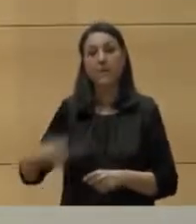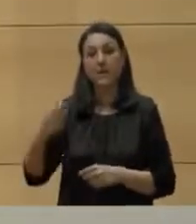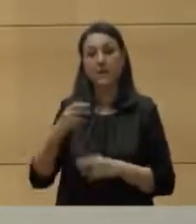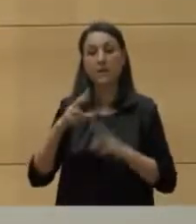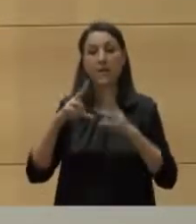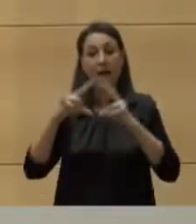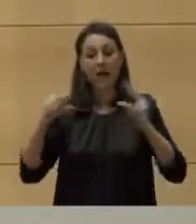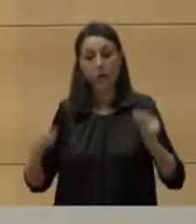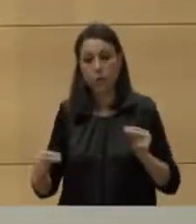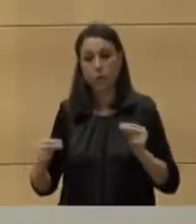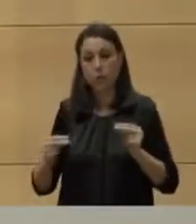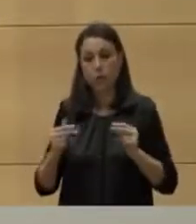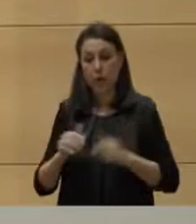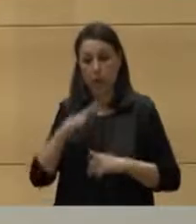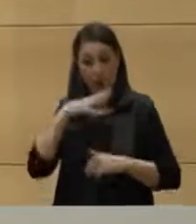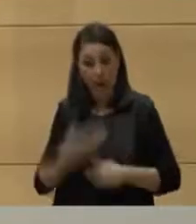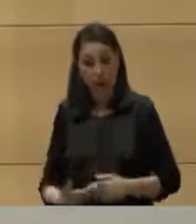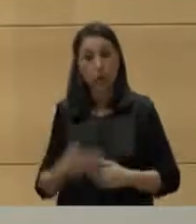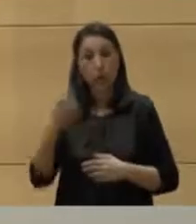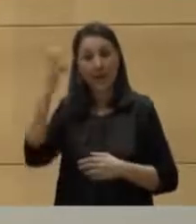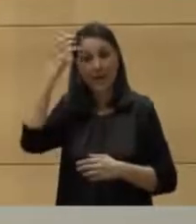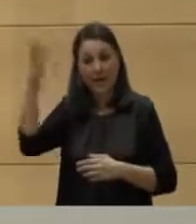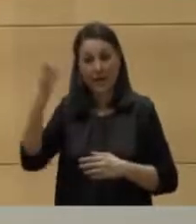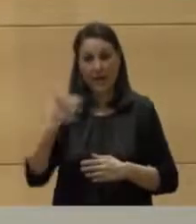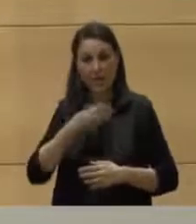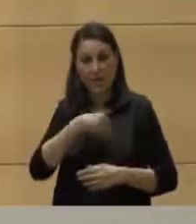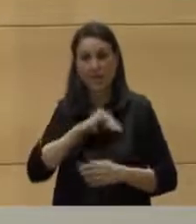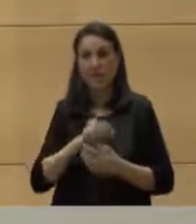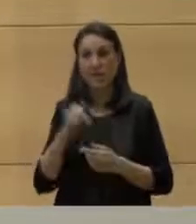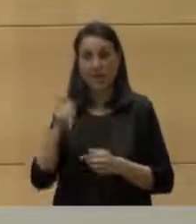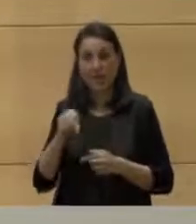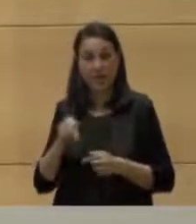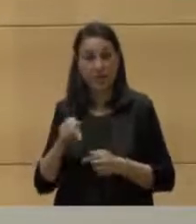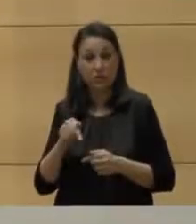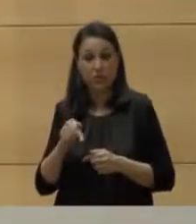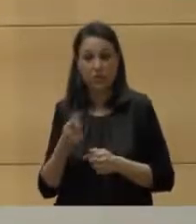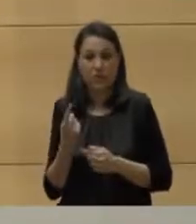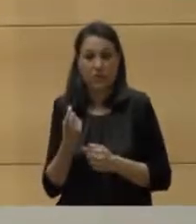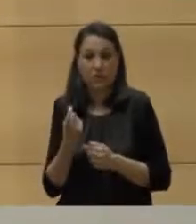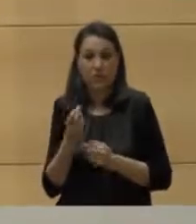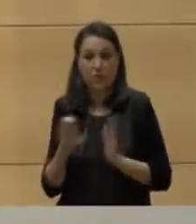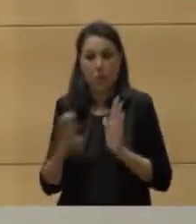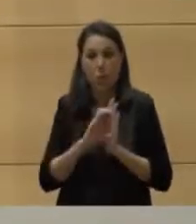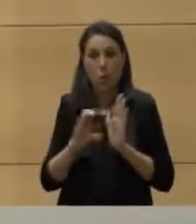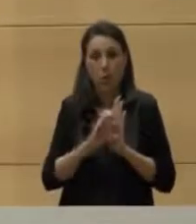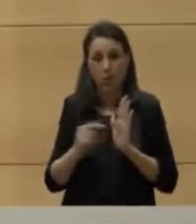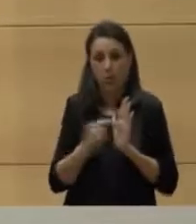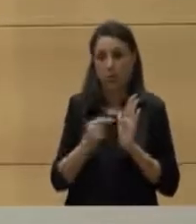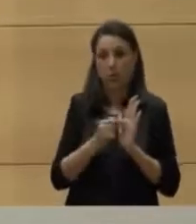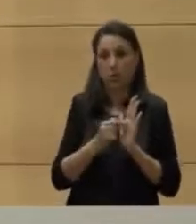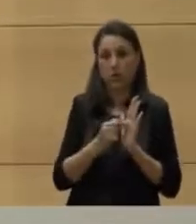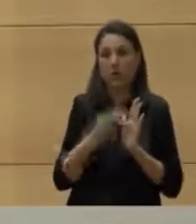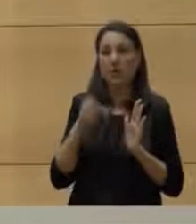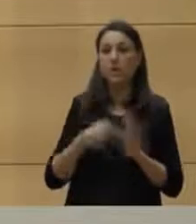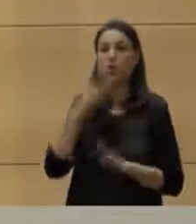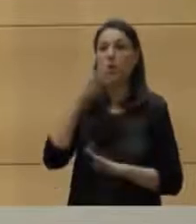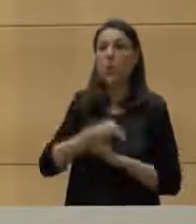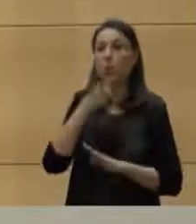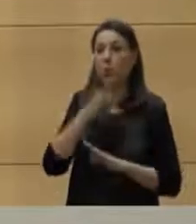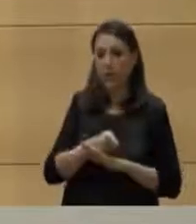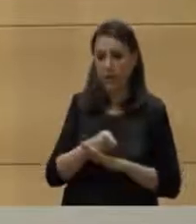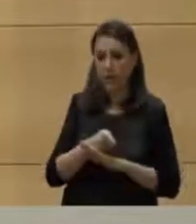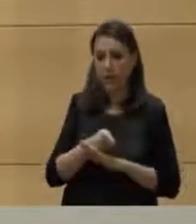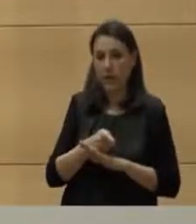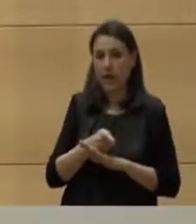VI. Eso, que tenía que haberse hecho en una constitución, le obliga a los diputados que redactaron